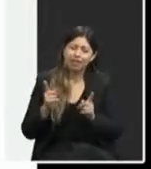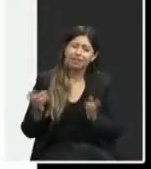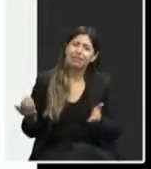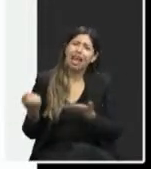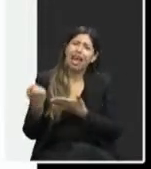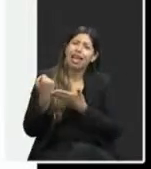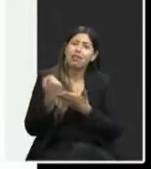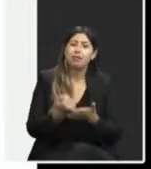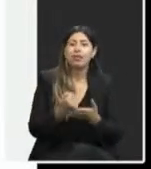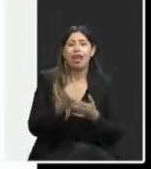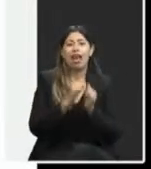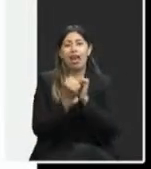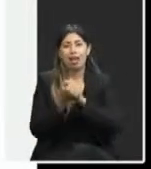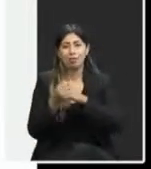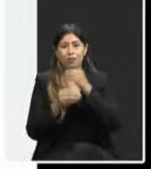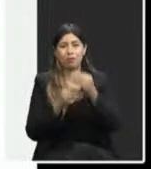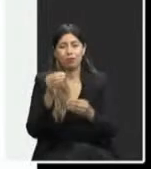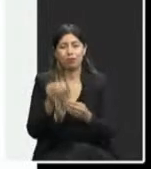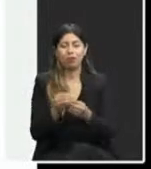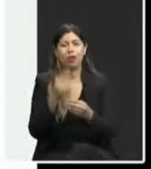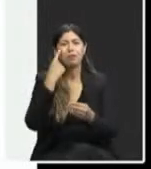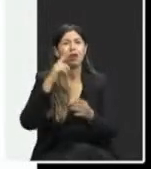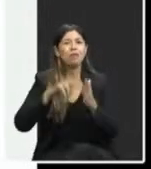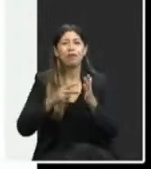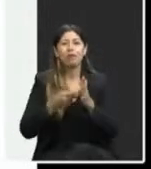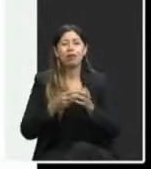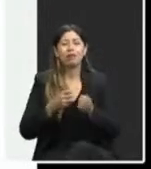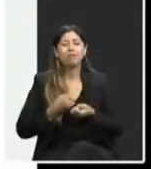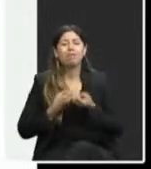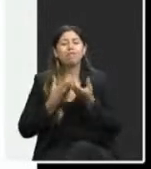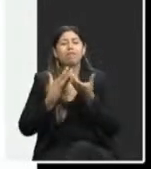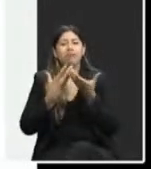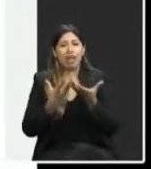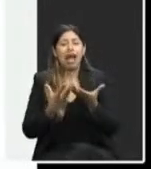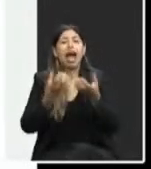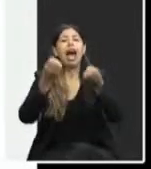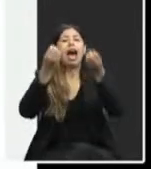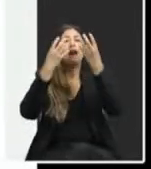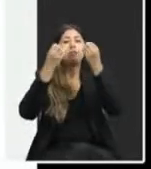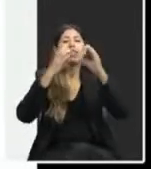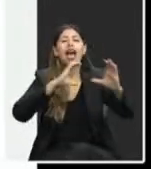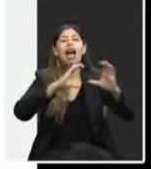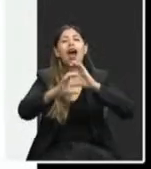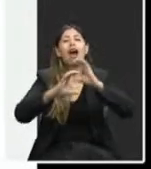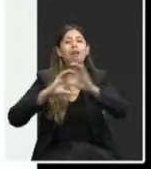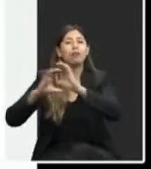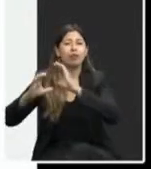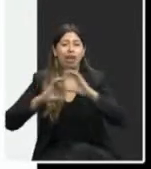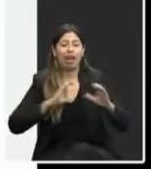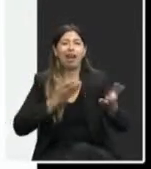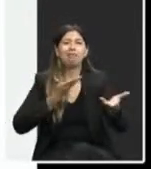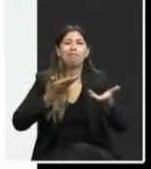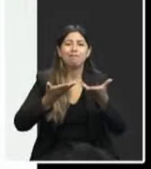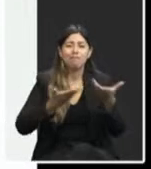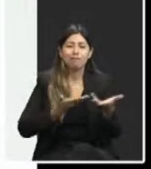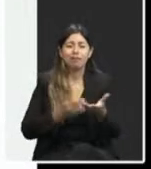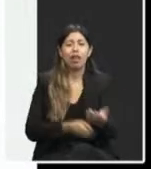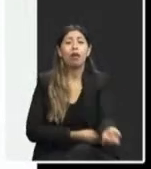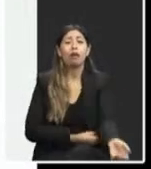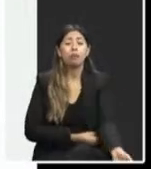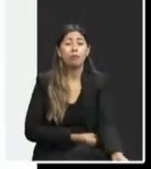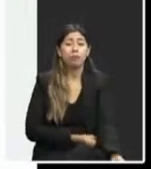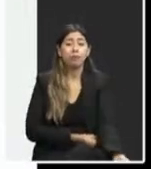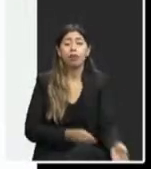procesos de cambio. El problema es aprender a hablar entre nosotros. Muchas veces en las